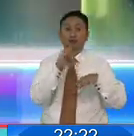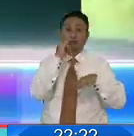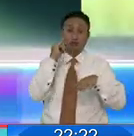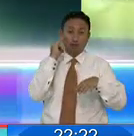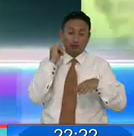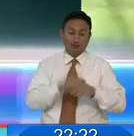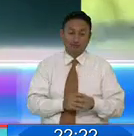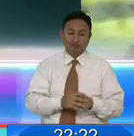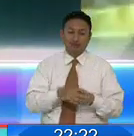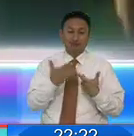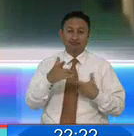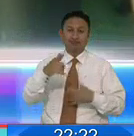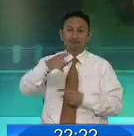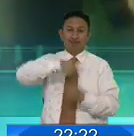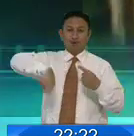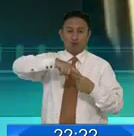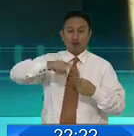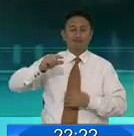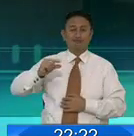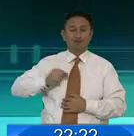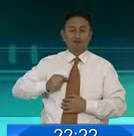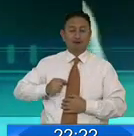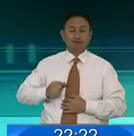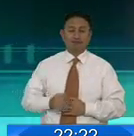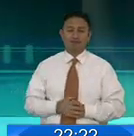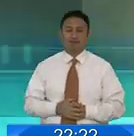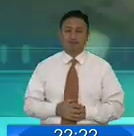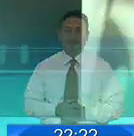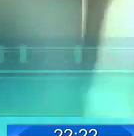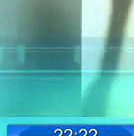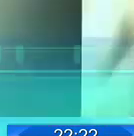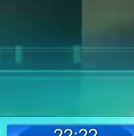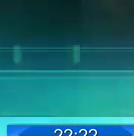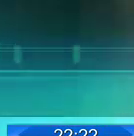en los detalles en breves minutos